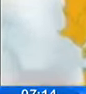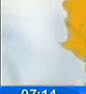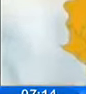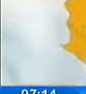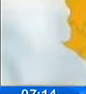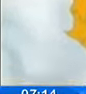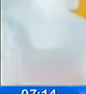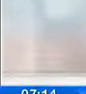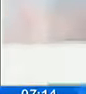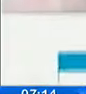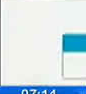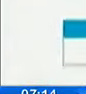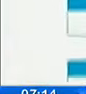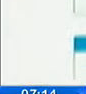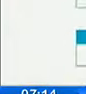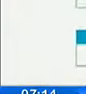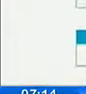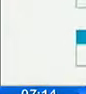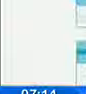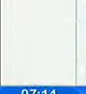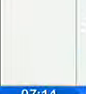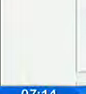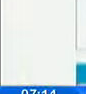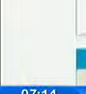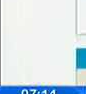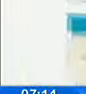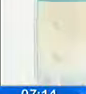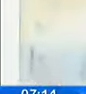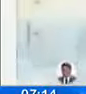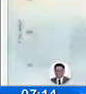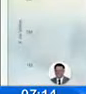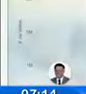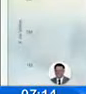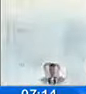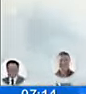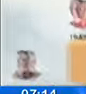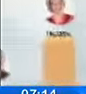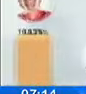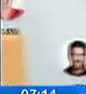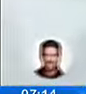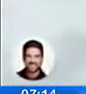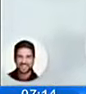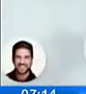el 87.4%, de lo cual refleja lo siguiente.